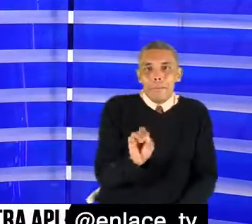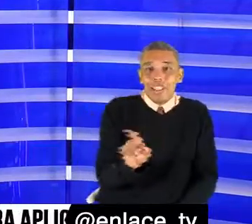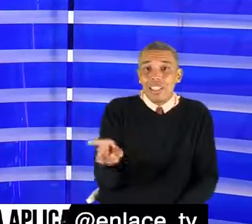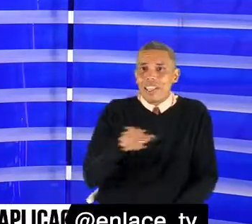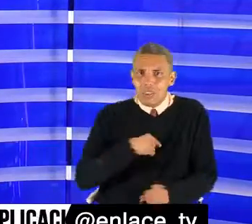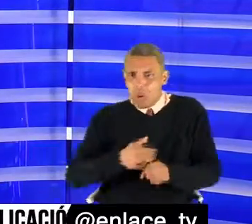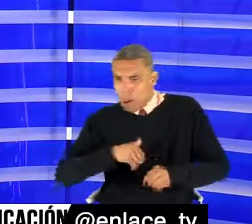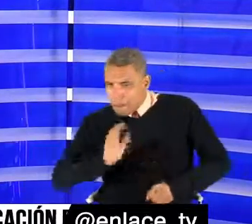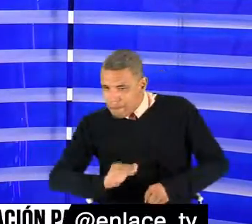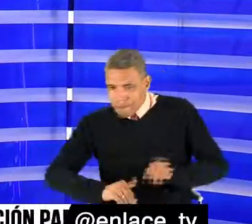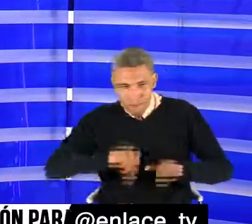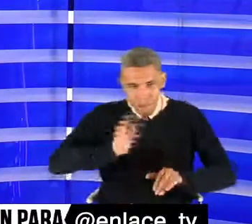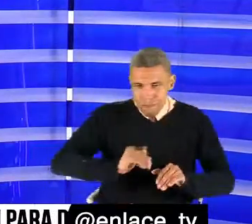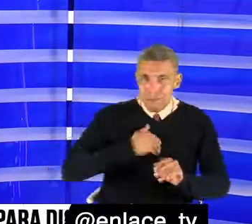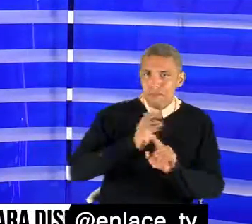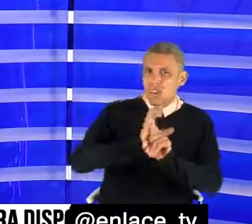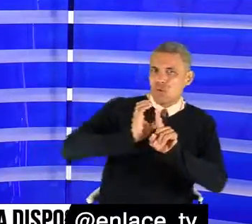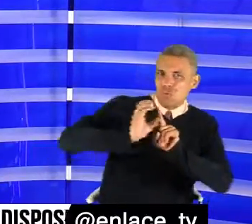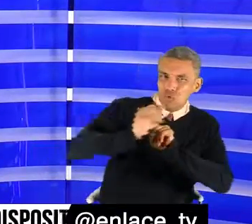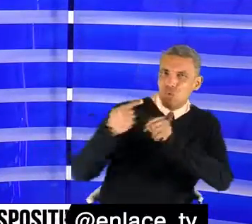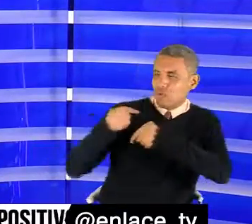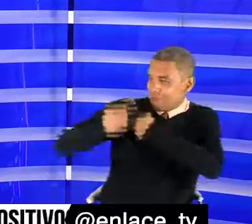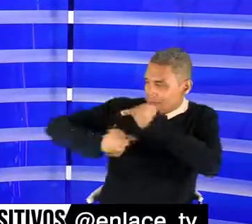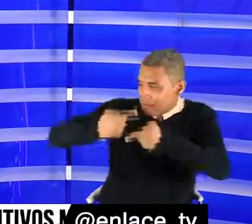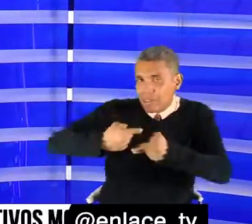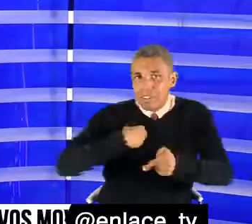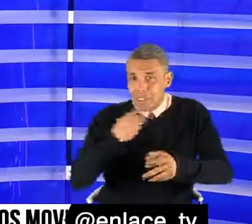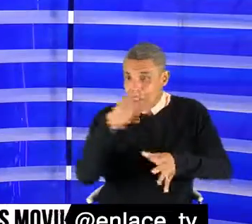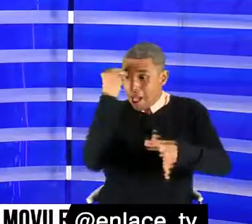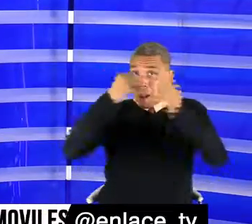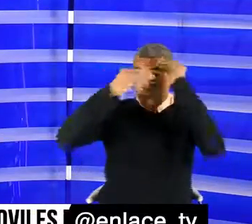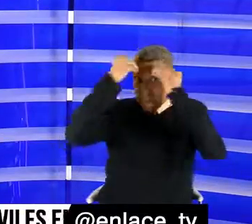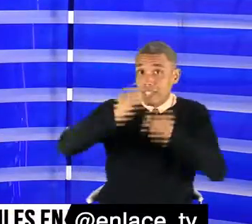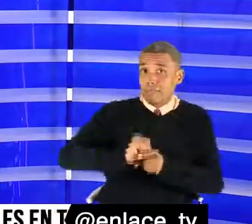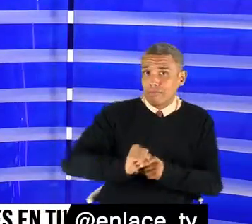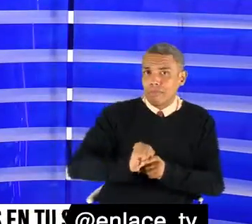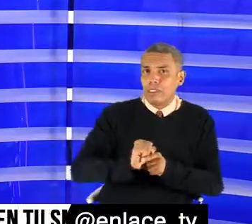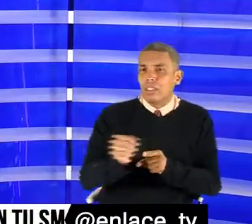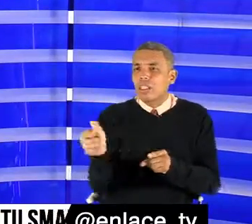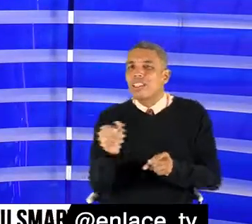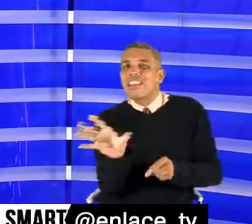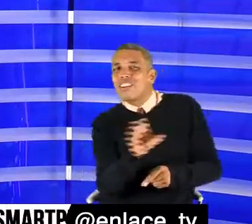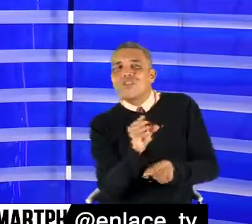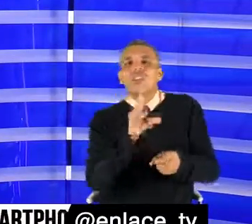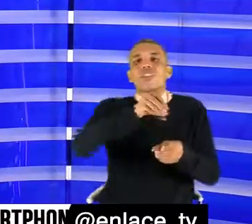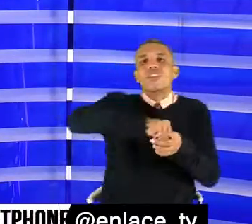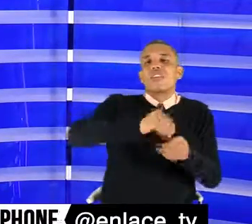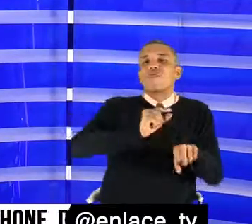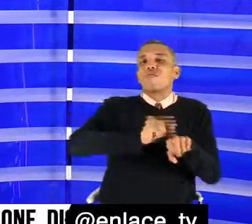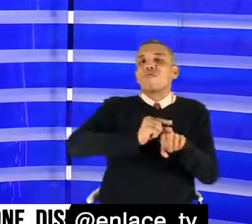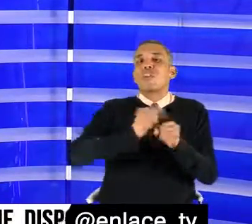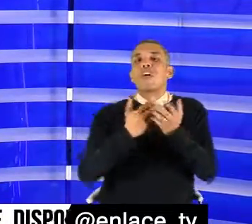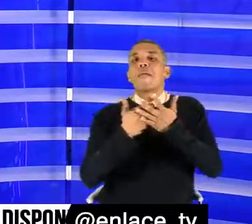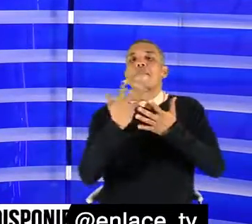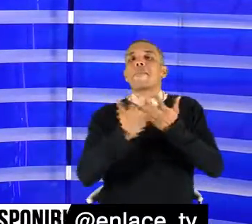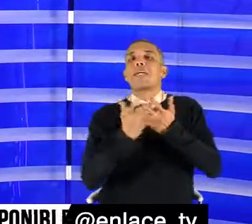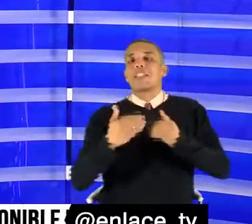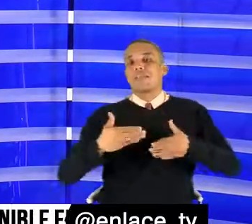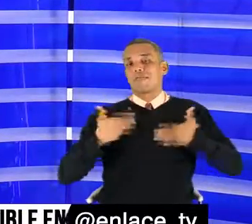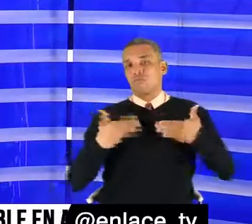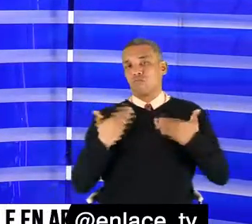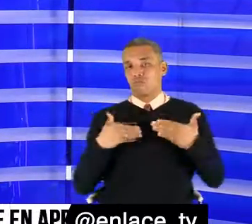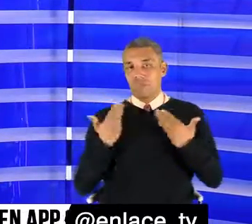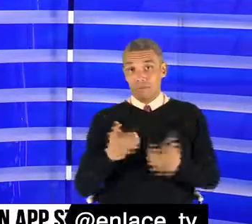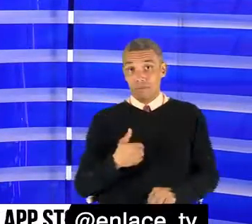de folclor. Ellos hacen parte de la corporación Manitas Alegres, una corporación que tiene una iniciativa artística y cultural